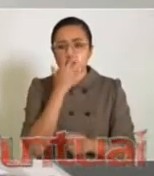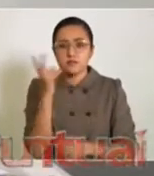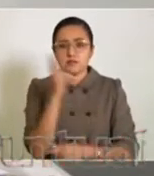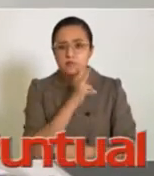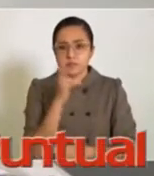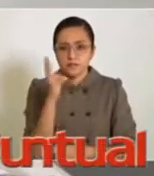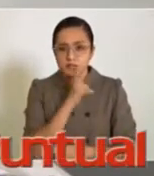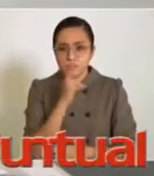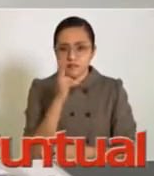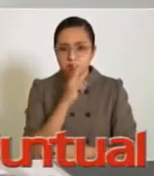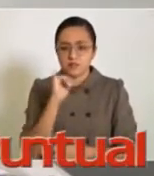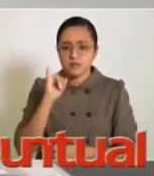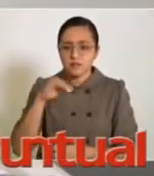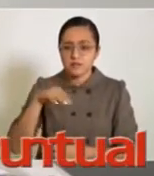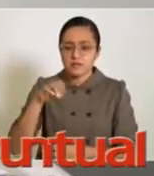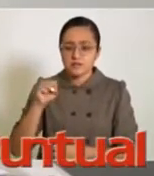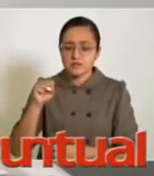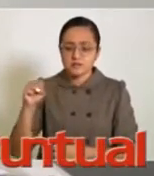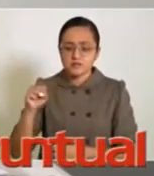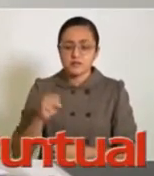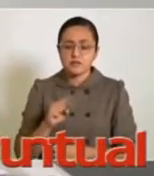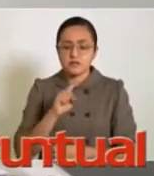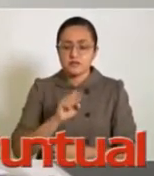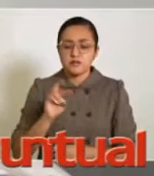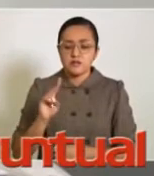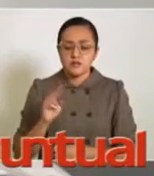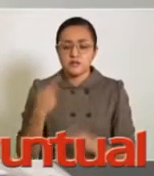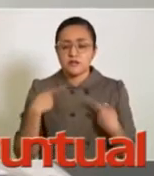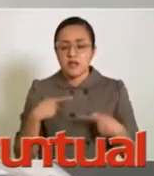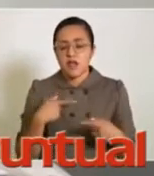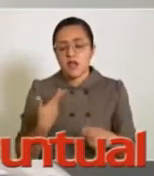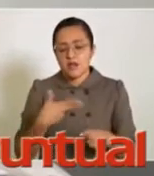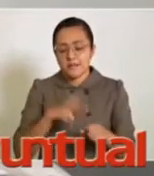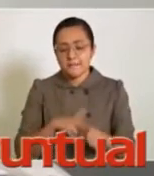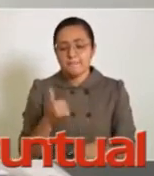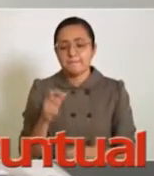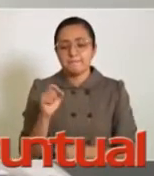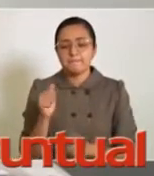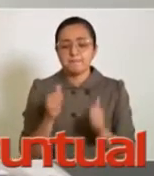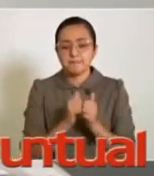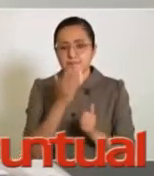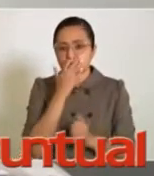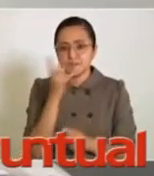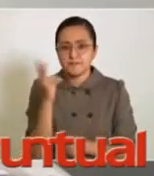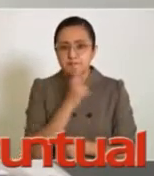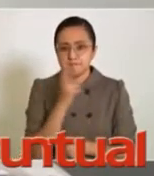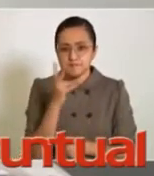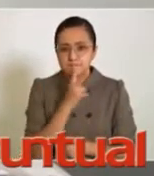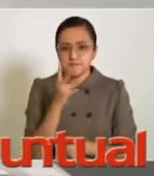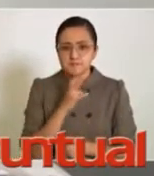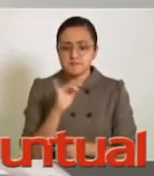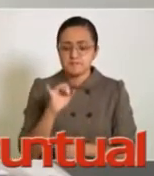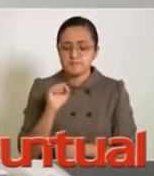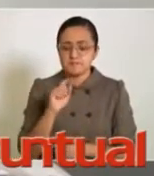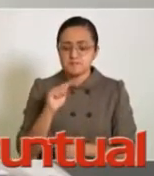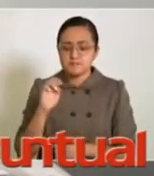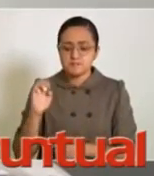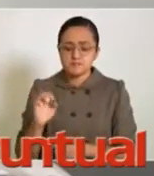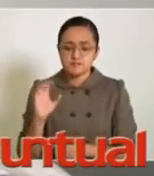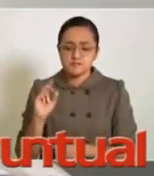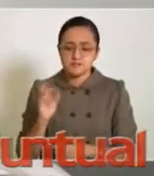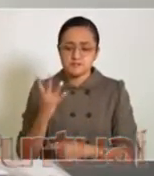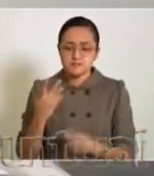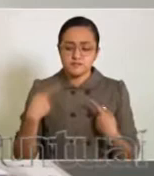ventilación asistida. El IMSS, 125 pacientes y 20 con ventilación mecánica. El ISSSTE,